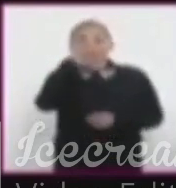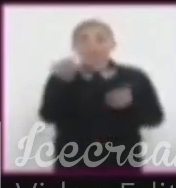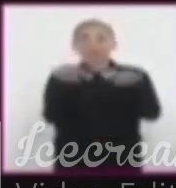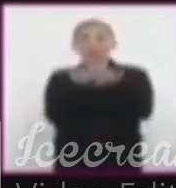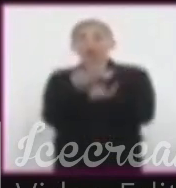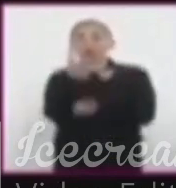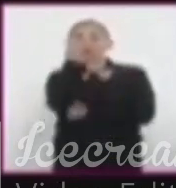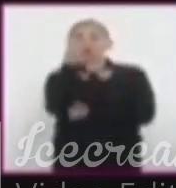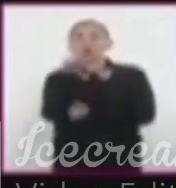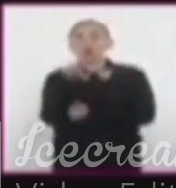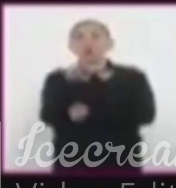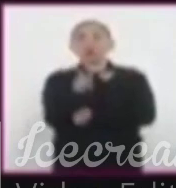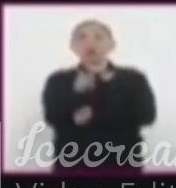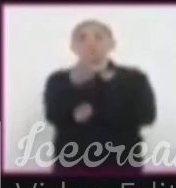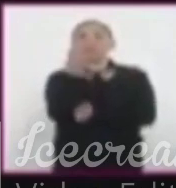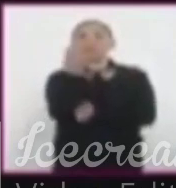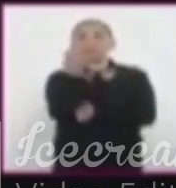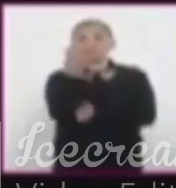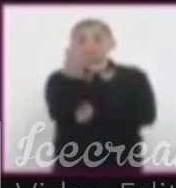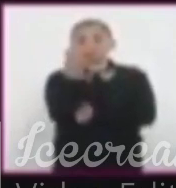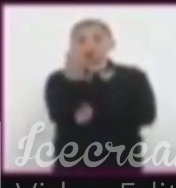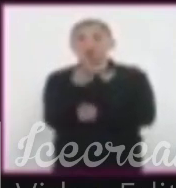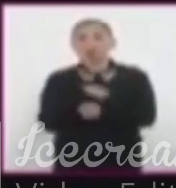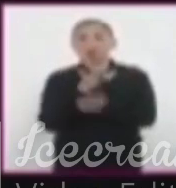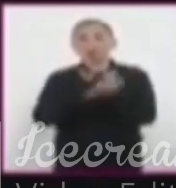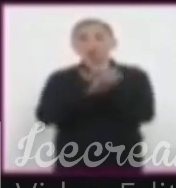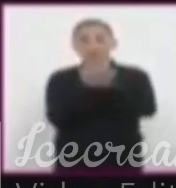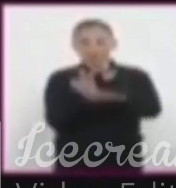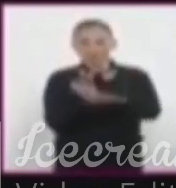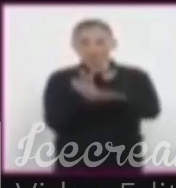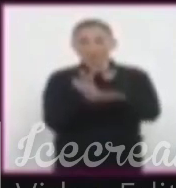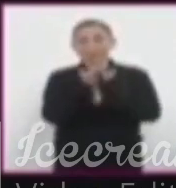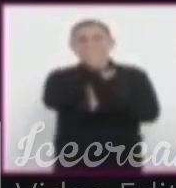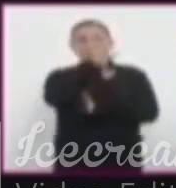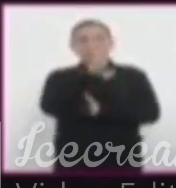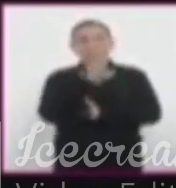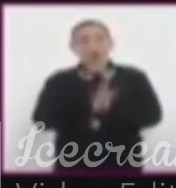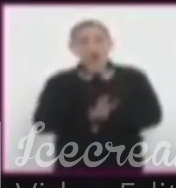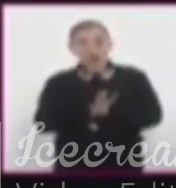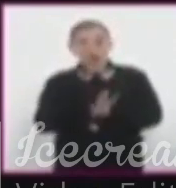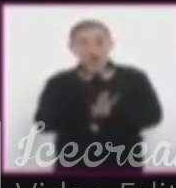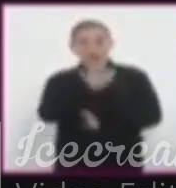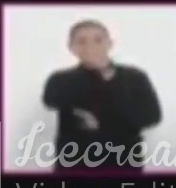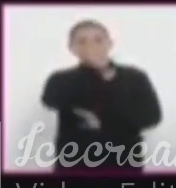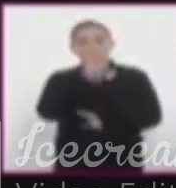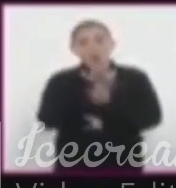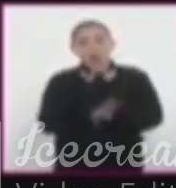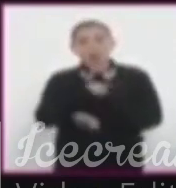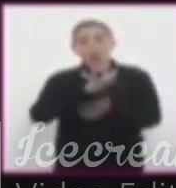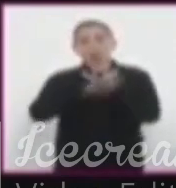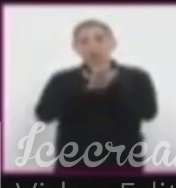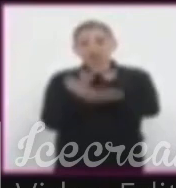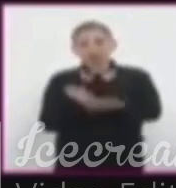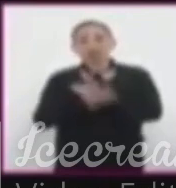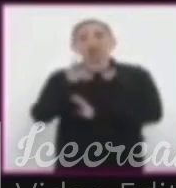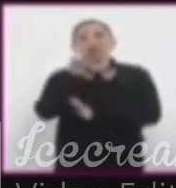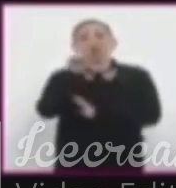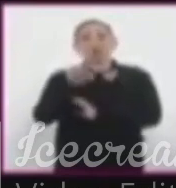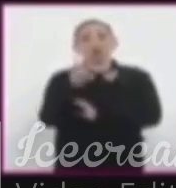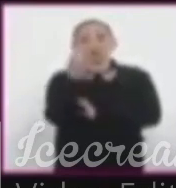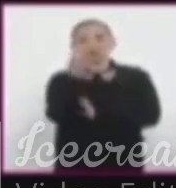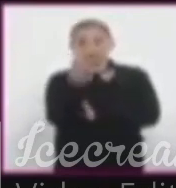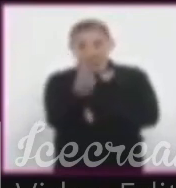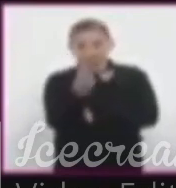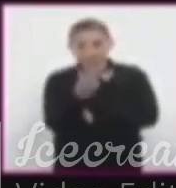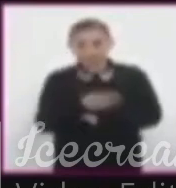a 1.25. Obtuvimos 5 cuartos, que es igual a 5 entre 4, que es igual a 1.25. Hemos llegado